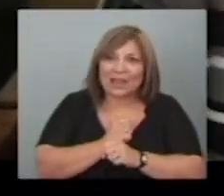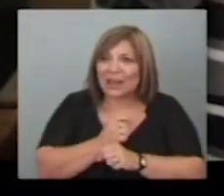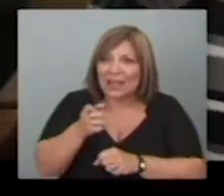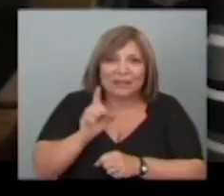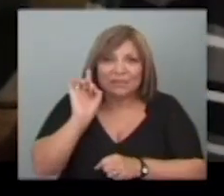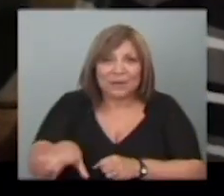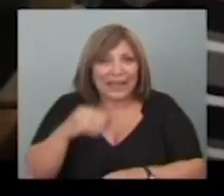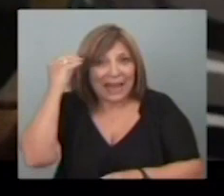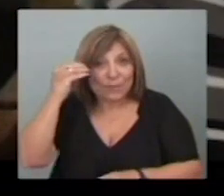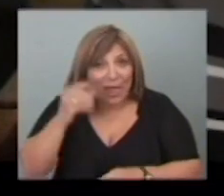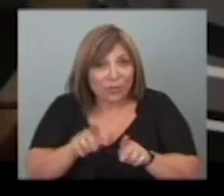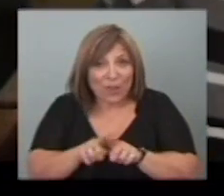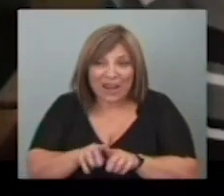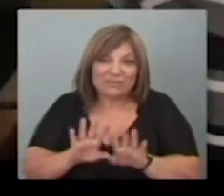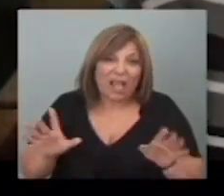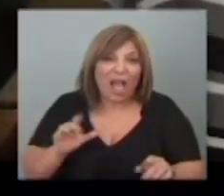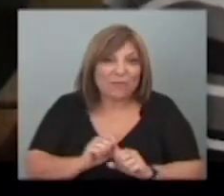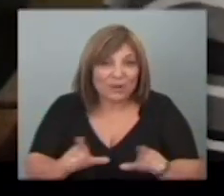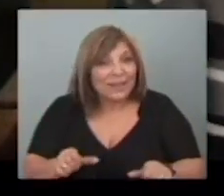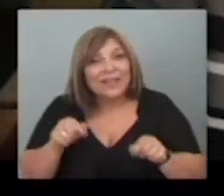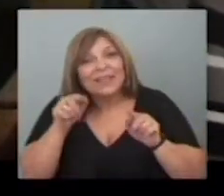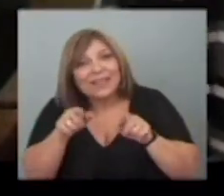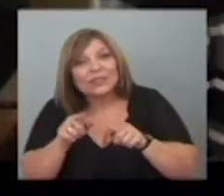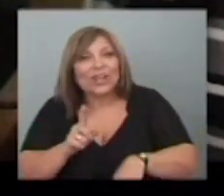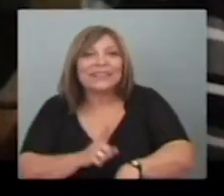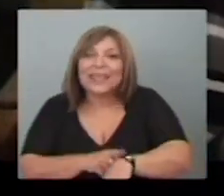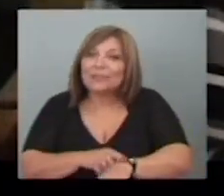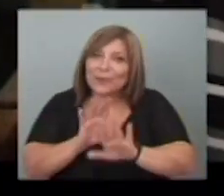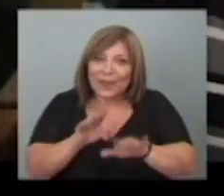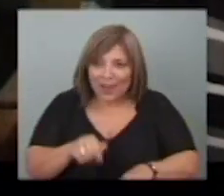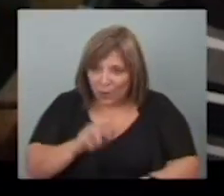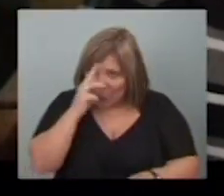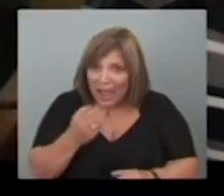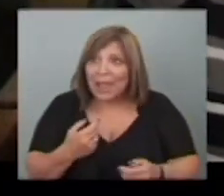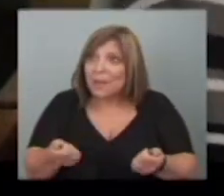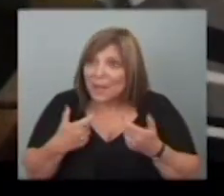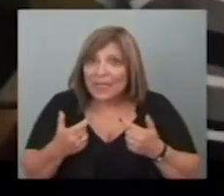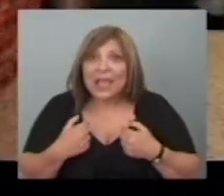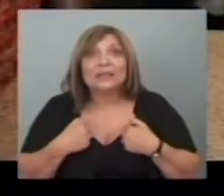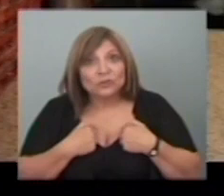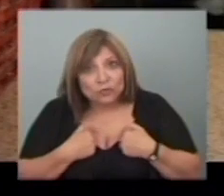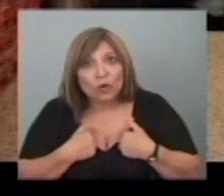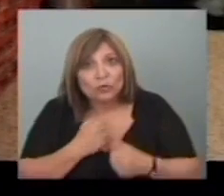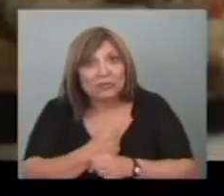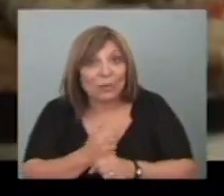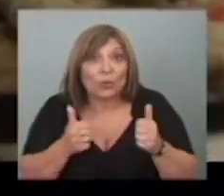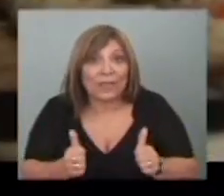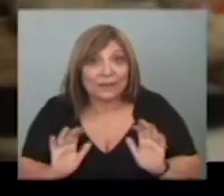misma persona. Eso va. No, yo creo que en esto no se puede dar tiempo. Sí que te va. El país me va respondiendo y yo voy respondiendo con el país.